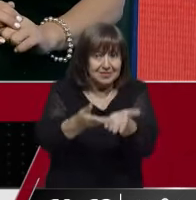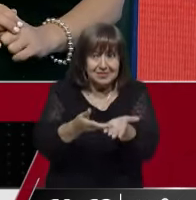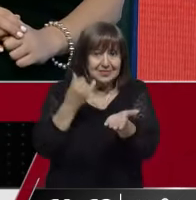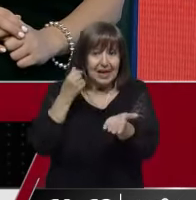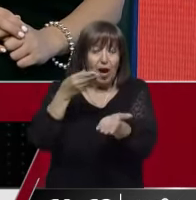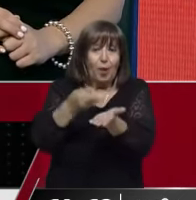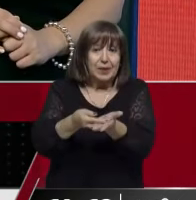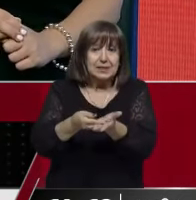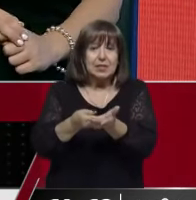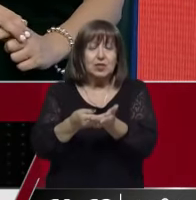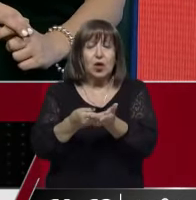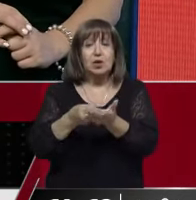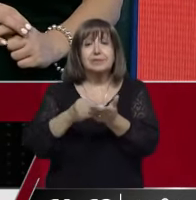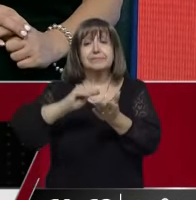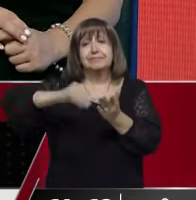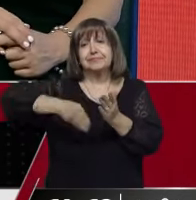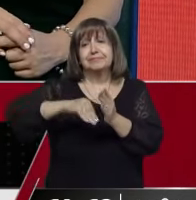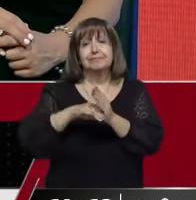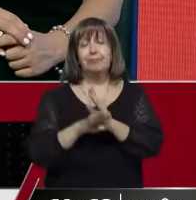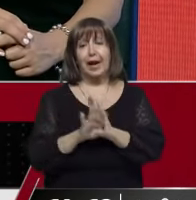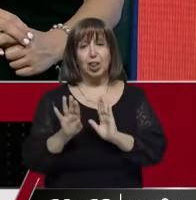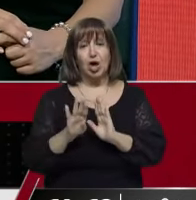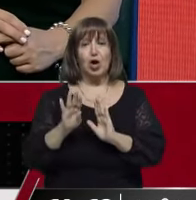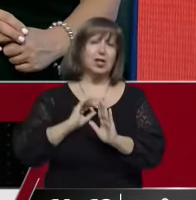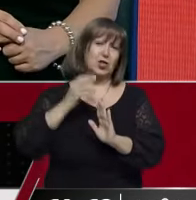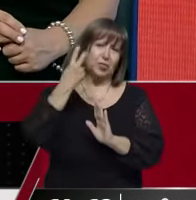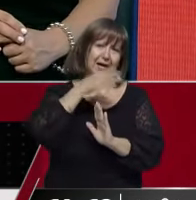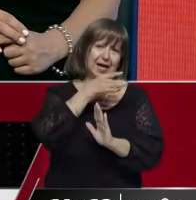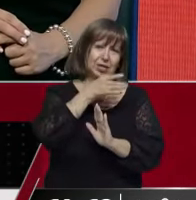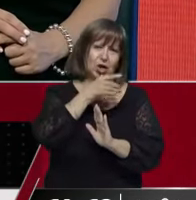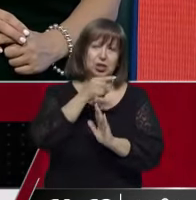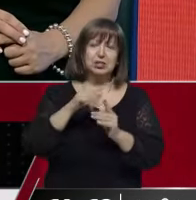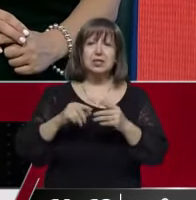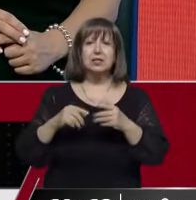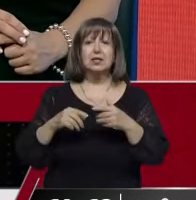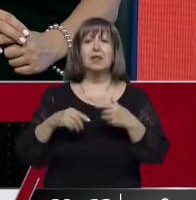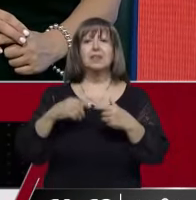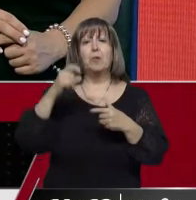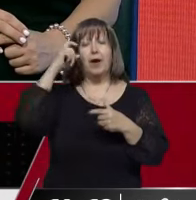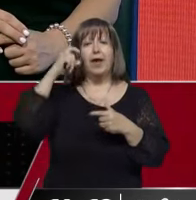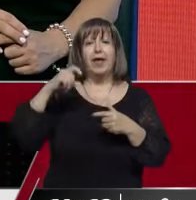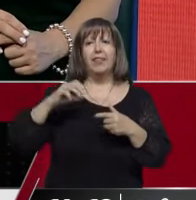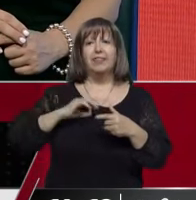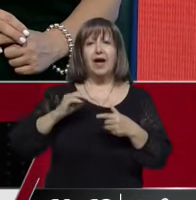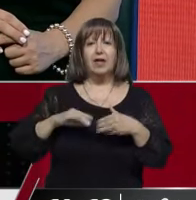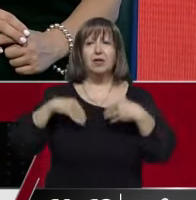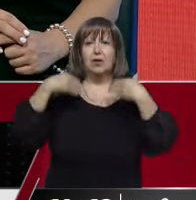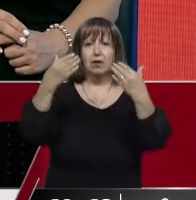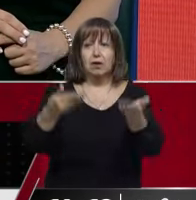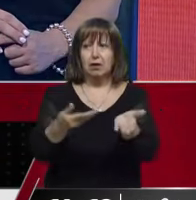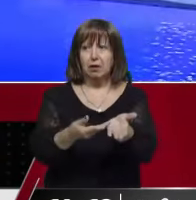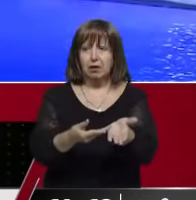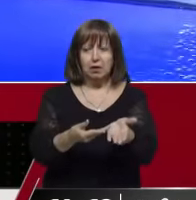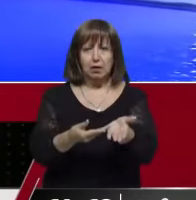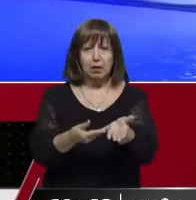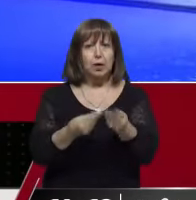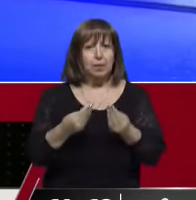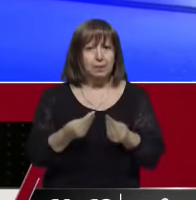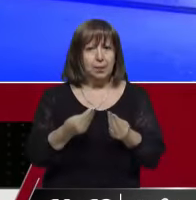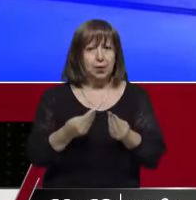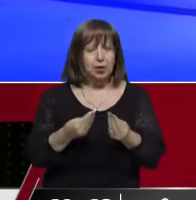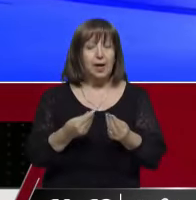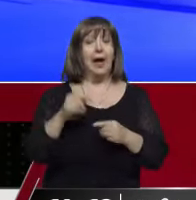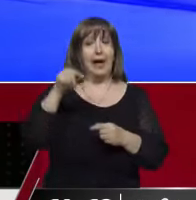2014, no había ganado el concurso de ese momento, pero se reflotó 10 años después para ponerlo en escena. Hace un ratito